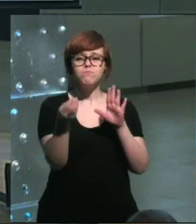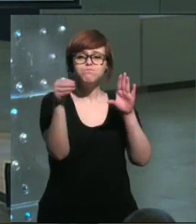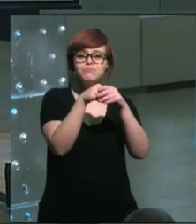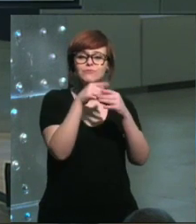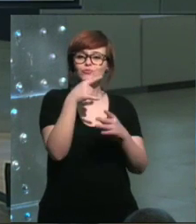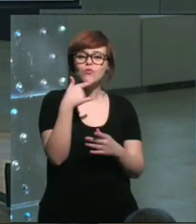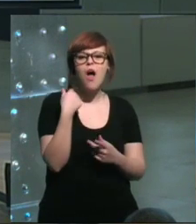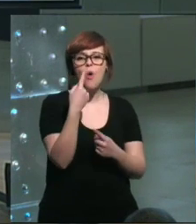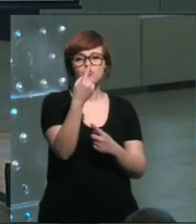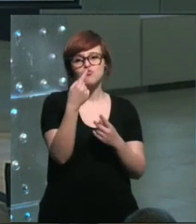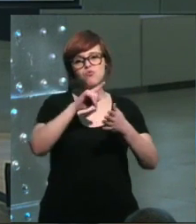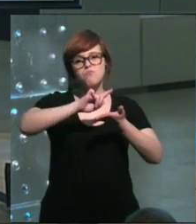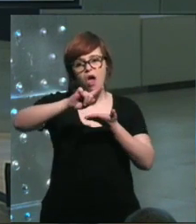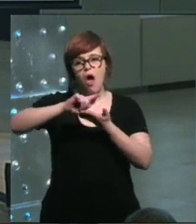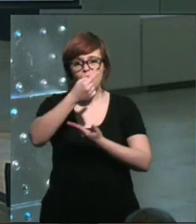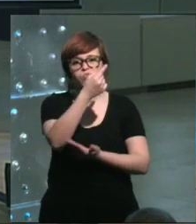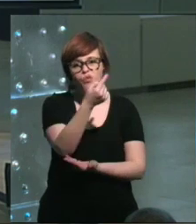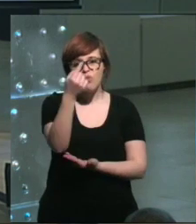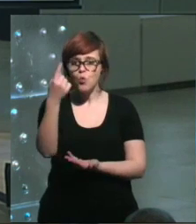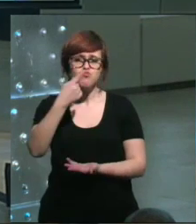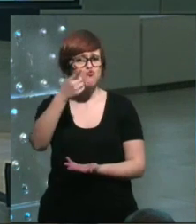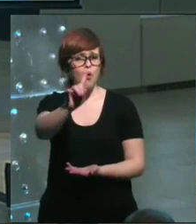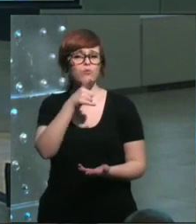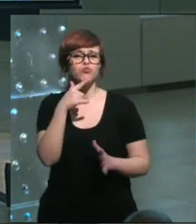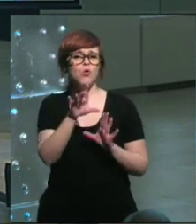uno para mandarles mensajes sobre Obama.